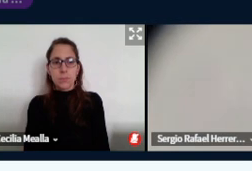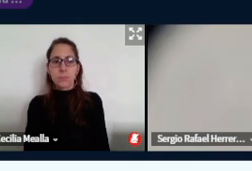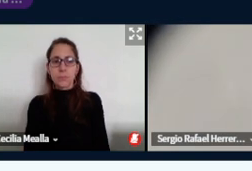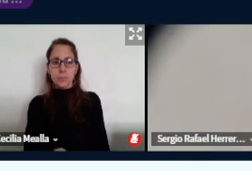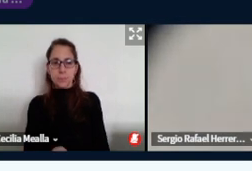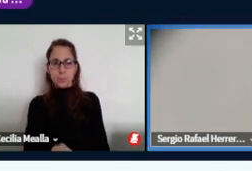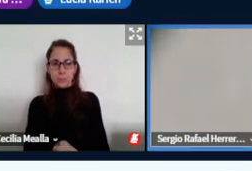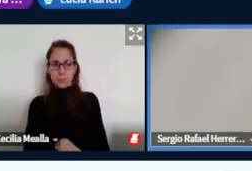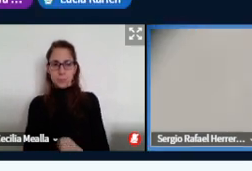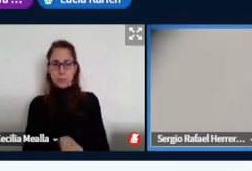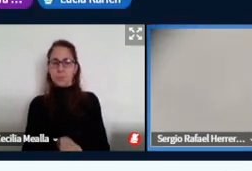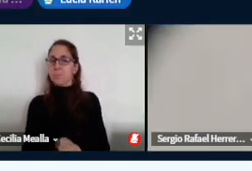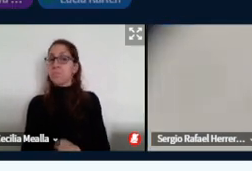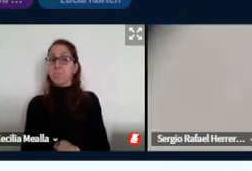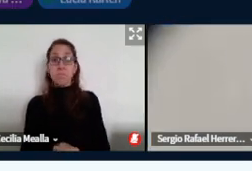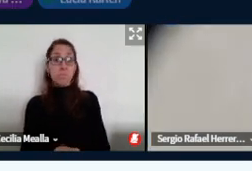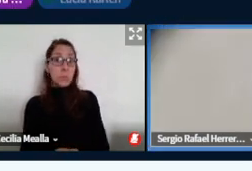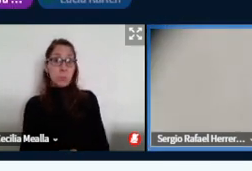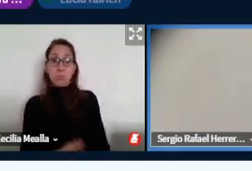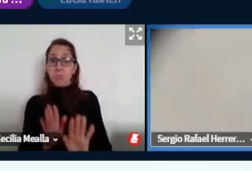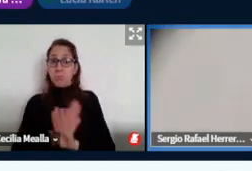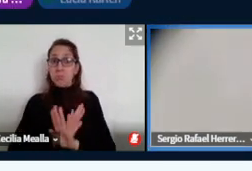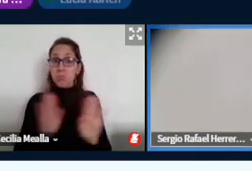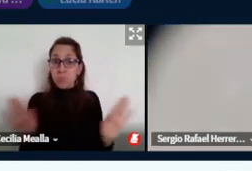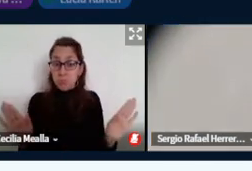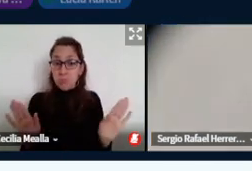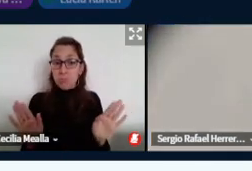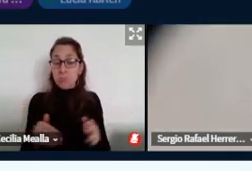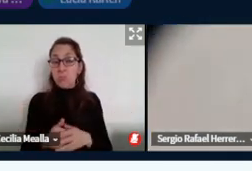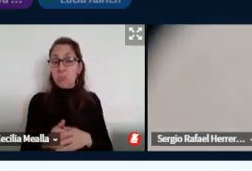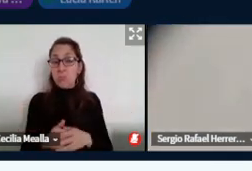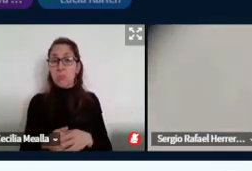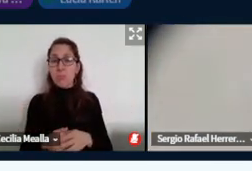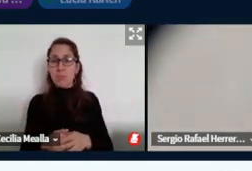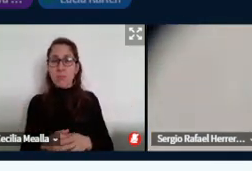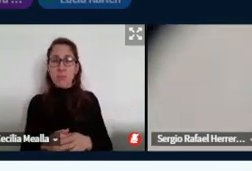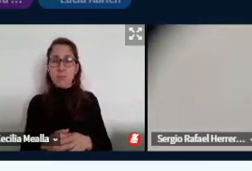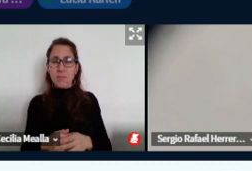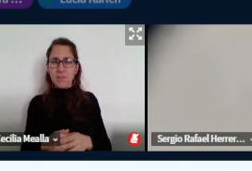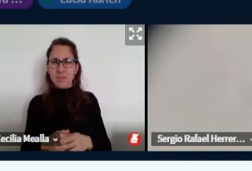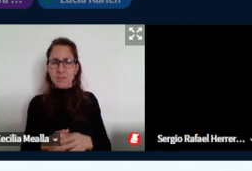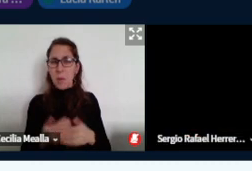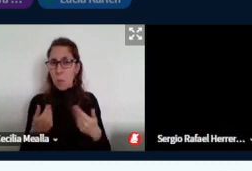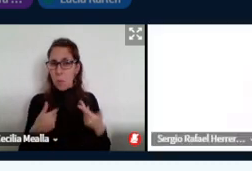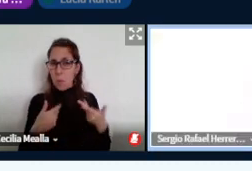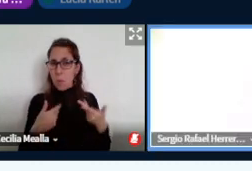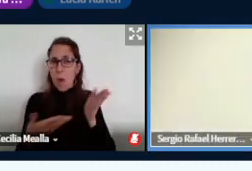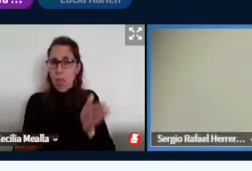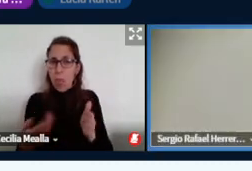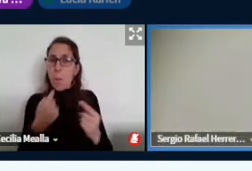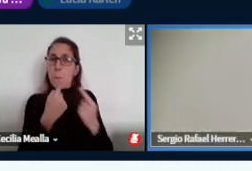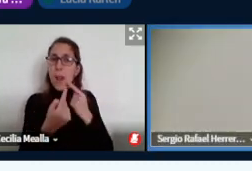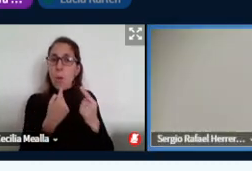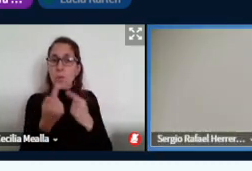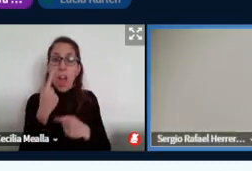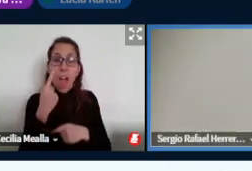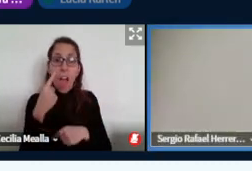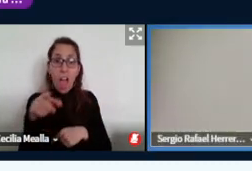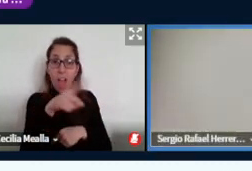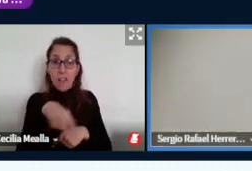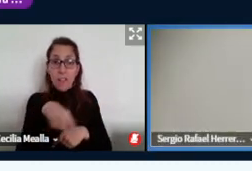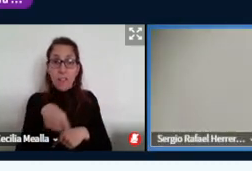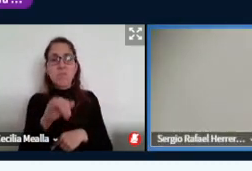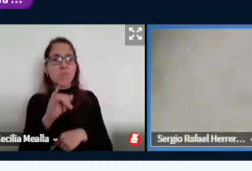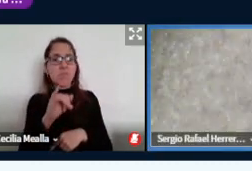Bueno, entonces, ¿querés que comparto cualquier cosa de Rafa, si no sé, las preguntitas? A ver si... Sí,